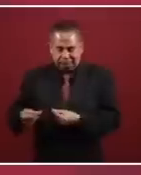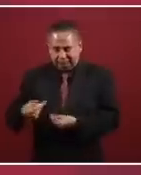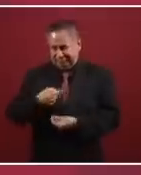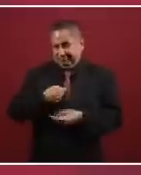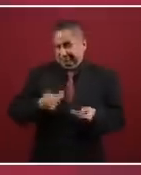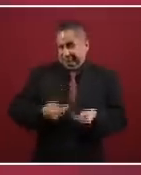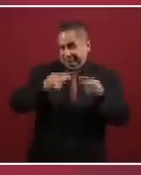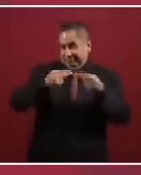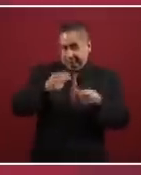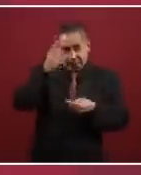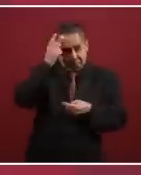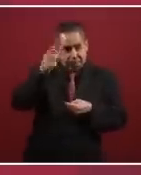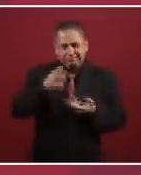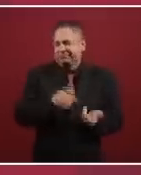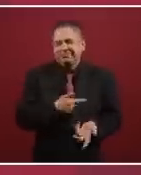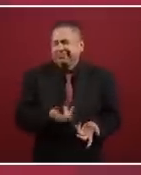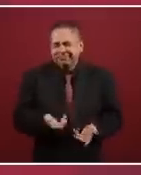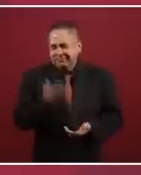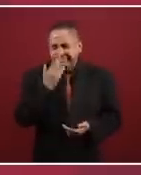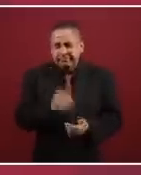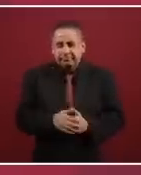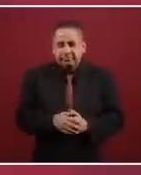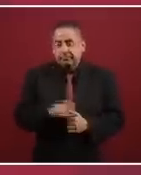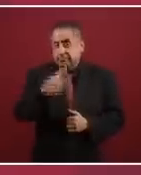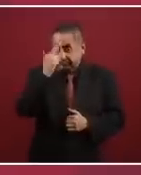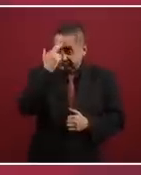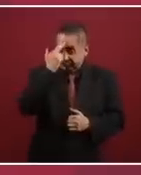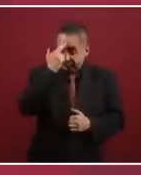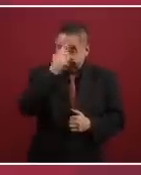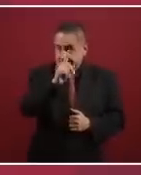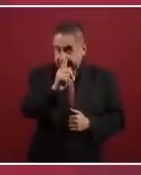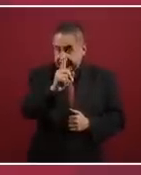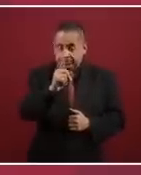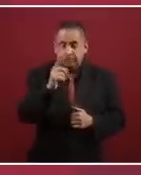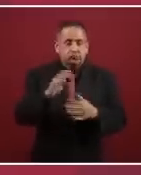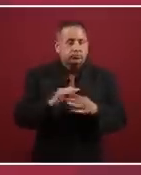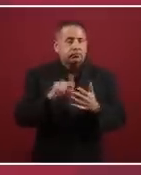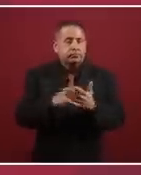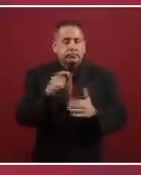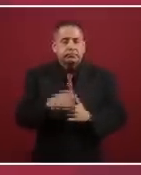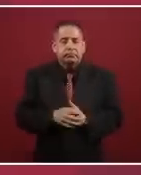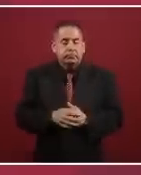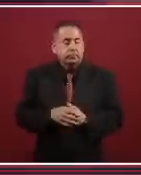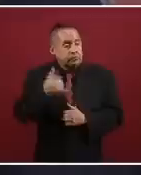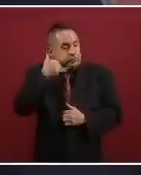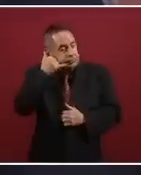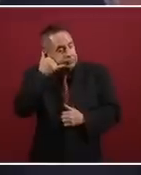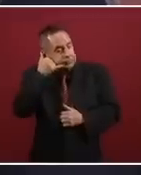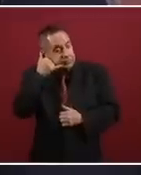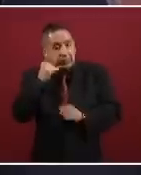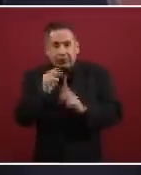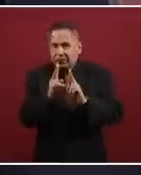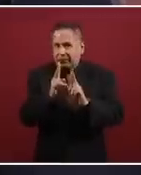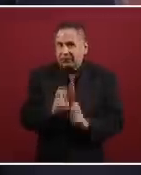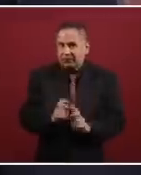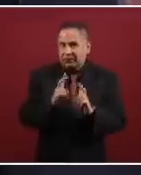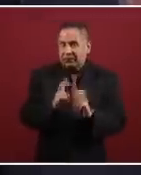Bueno, recordando, una vez le graban una llamada,